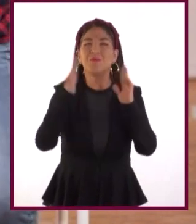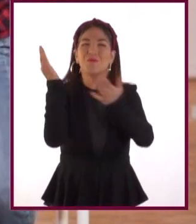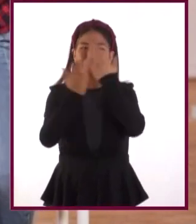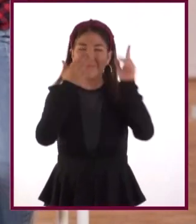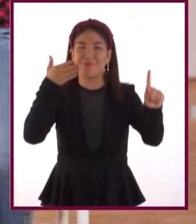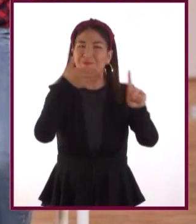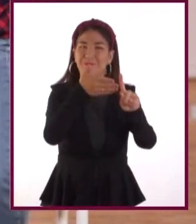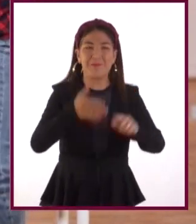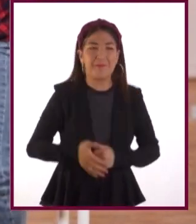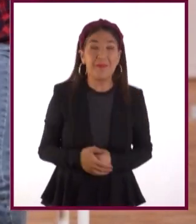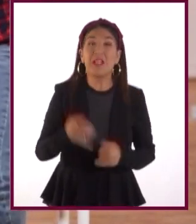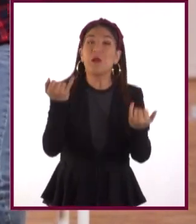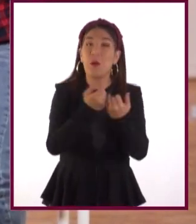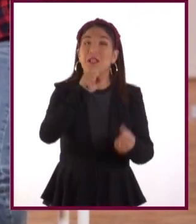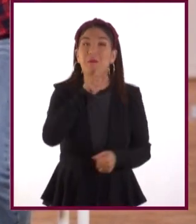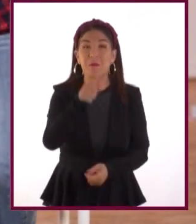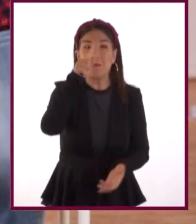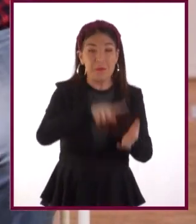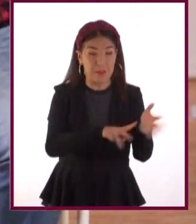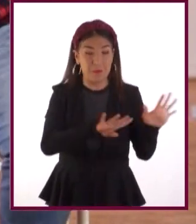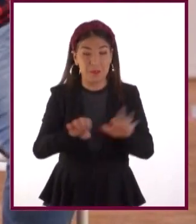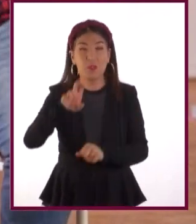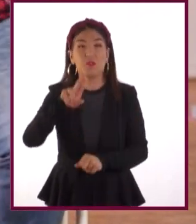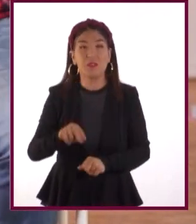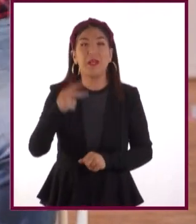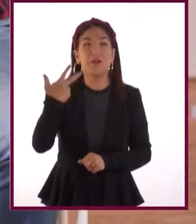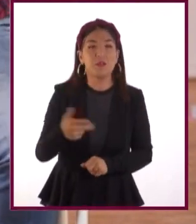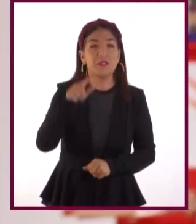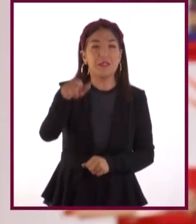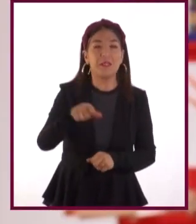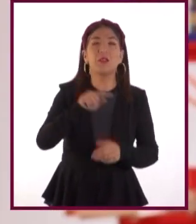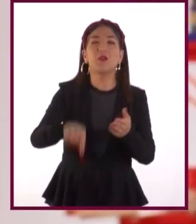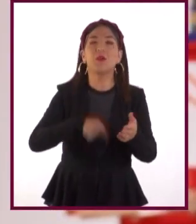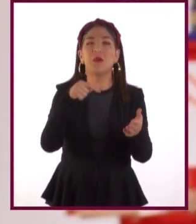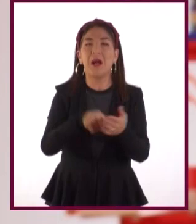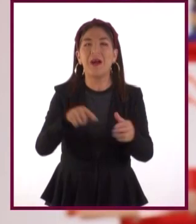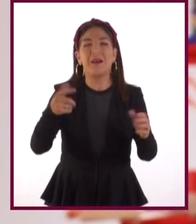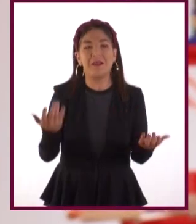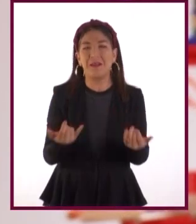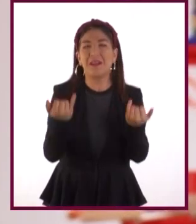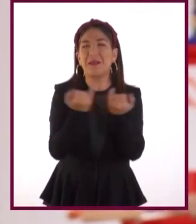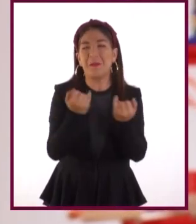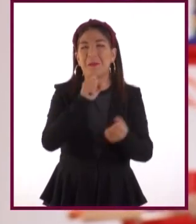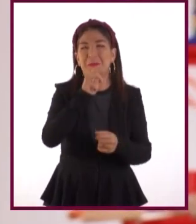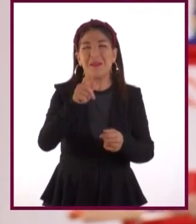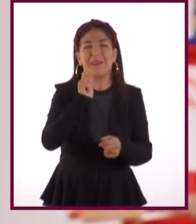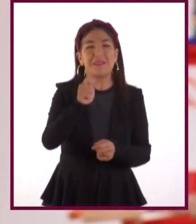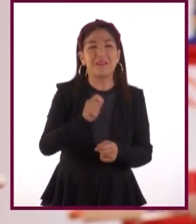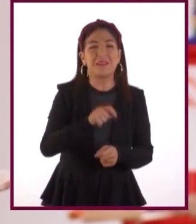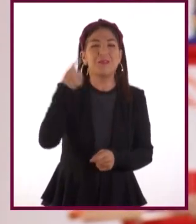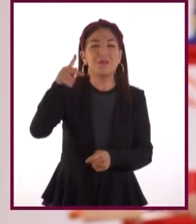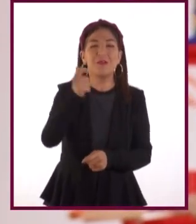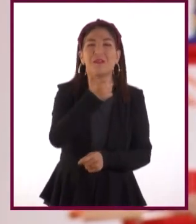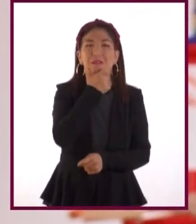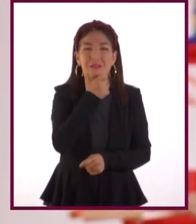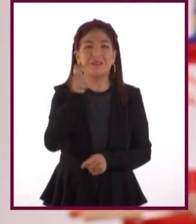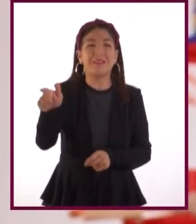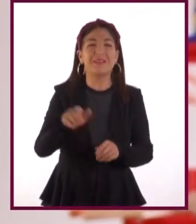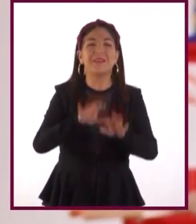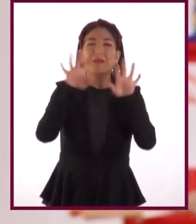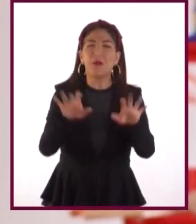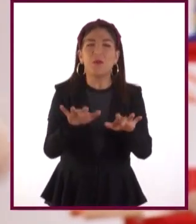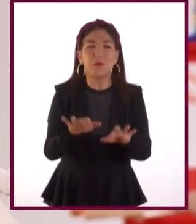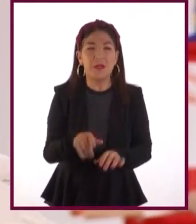en esta área. También desde 1998, la British Computer Society, o que es lo mismo la